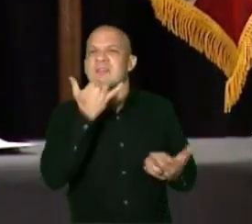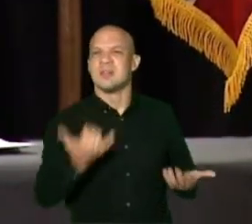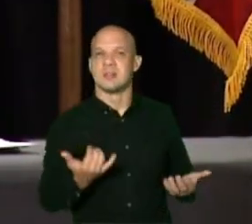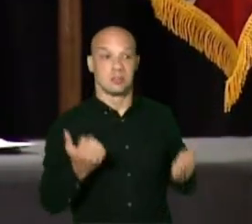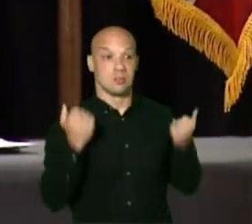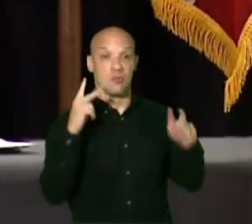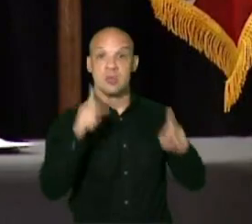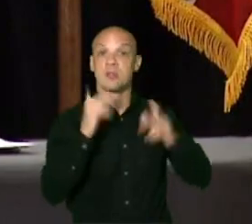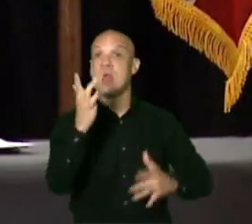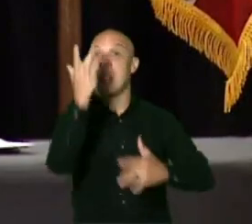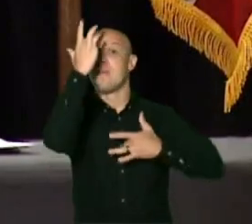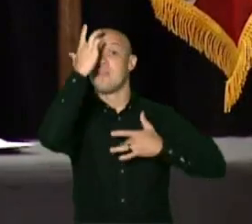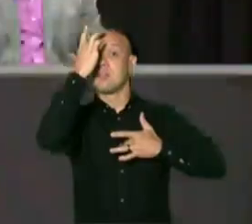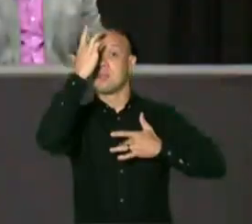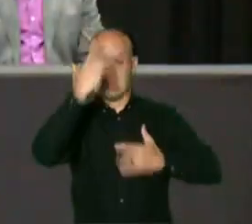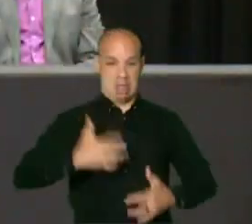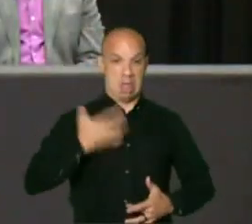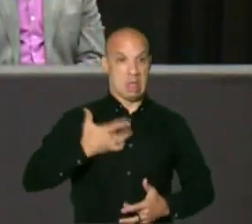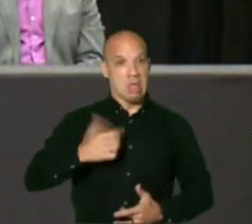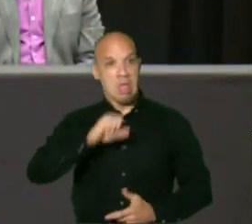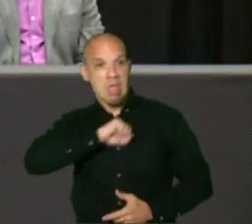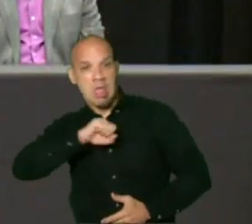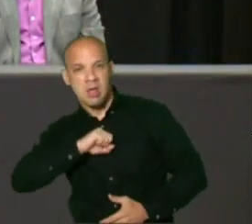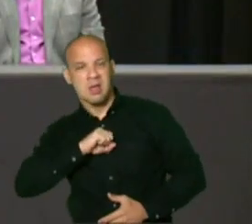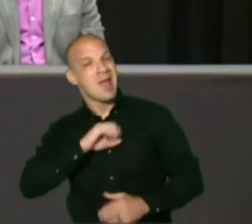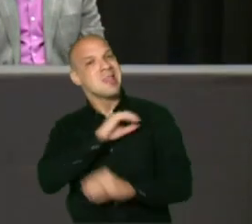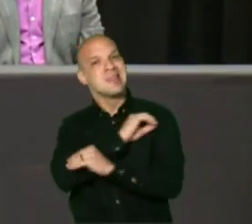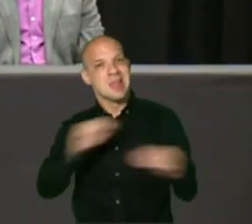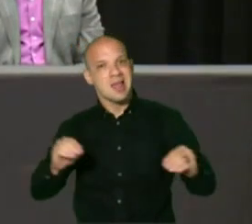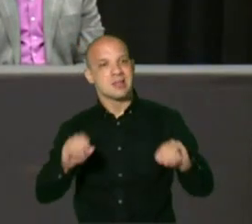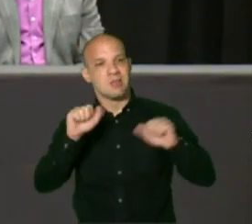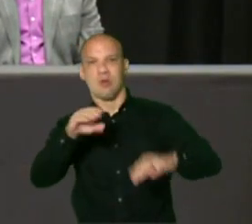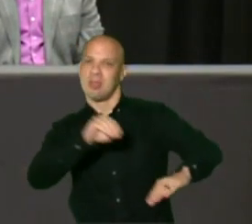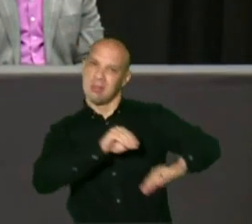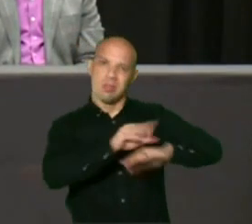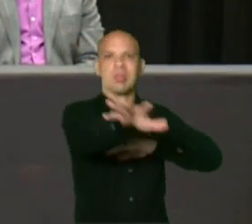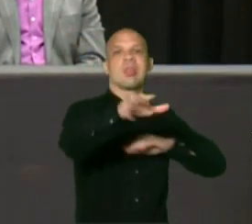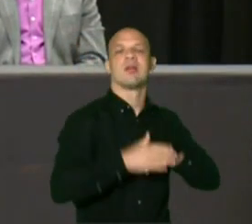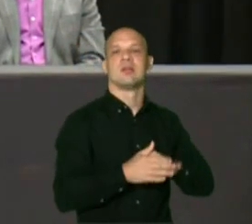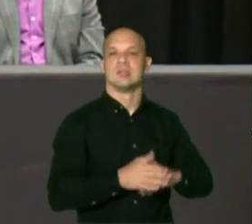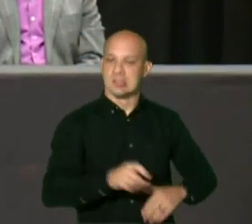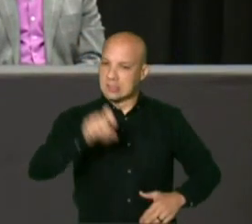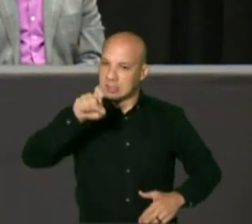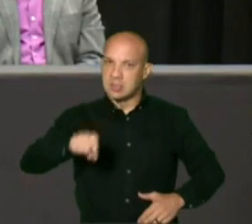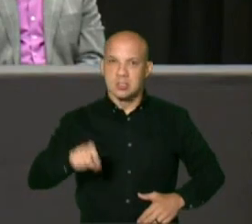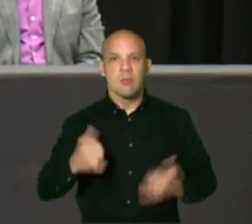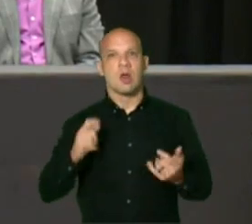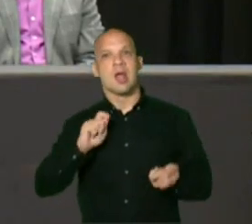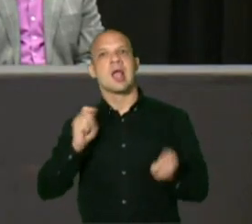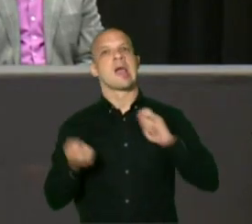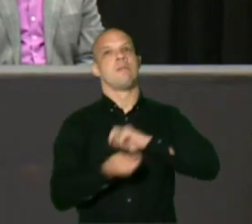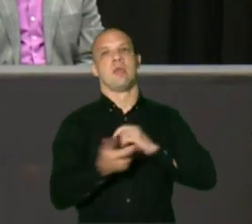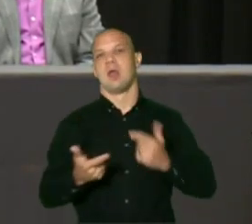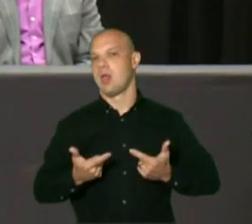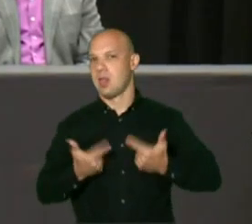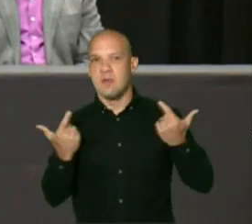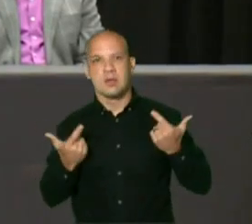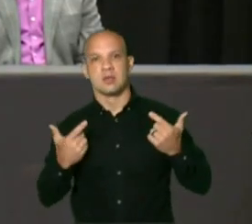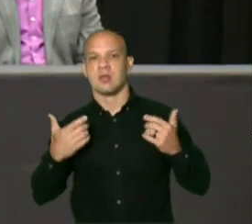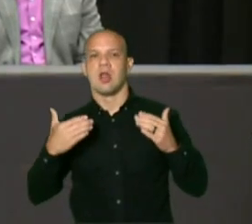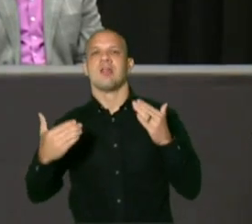contagiar a sus seres queridos sin darse cuenta. Tenemos que ajustarnos a vivir con una nueva realidad,